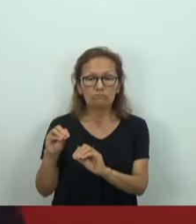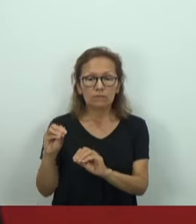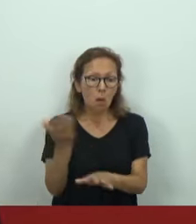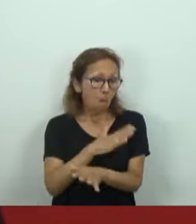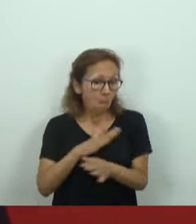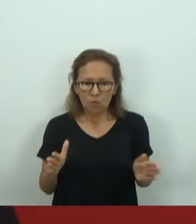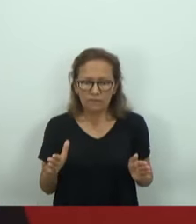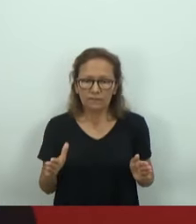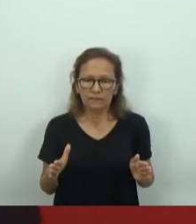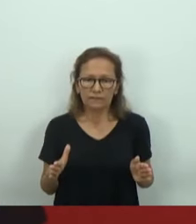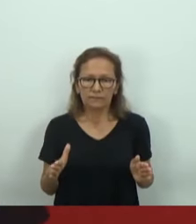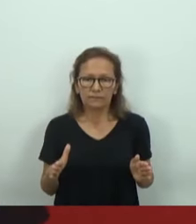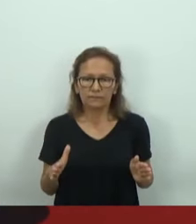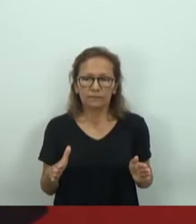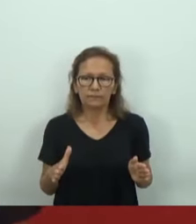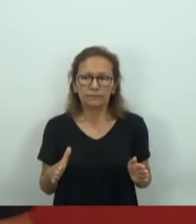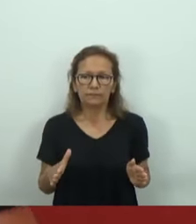sin antecedentes.